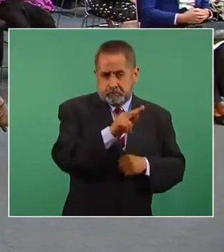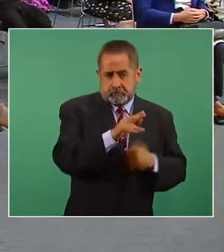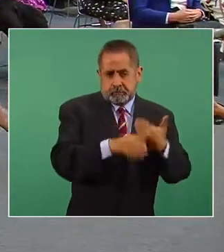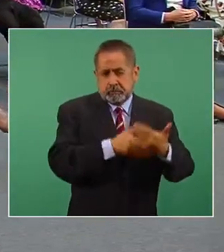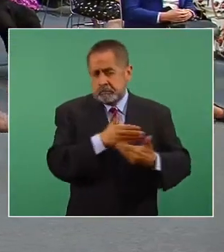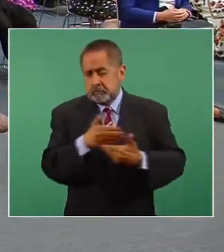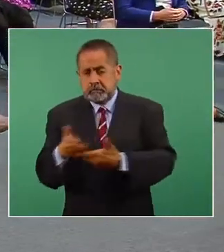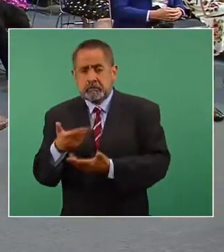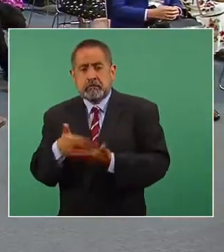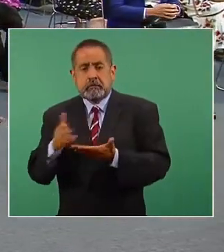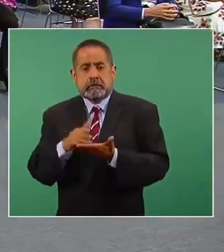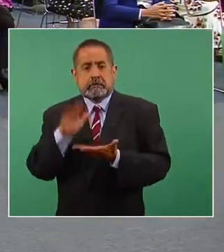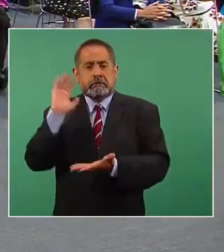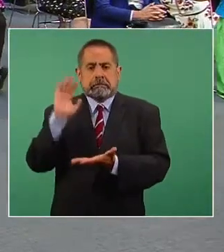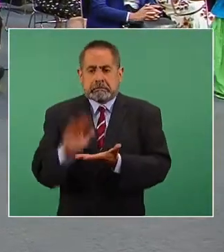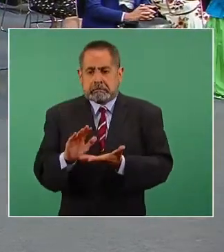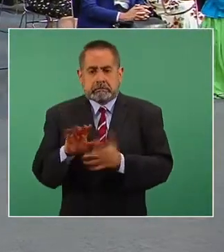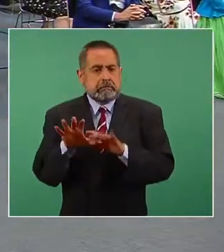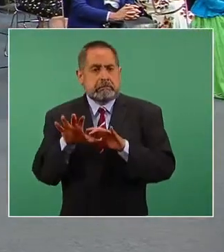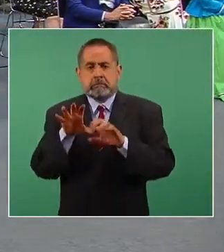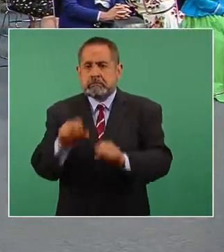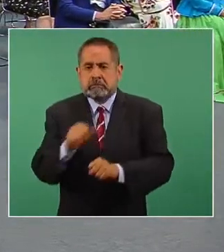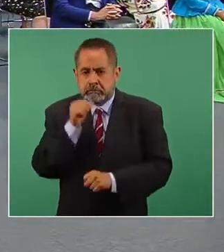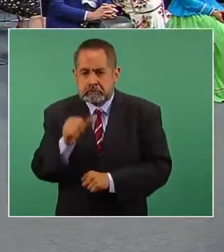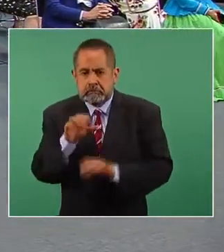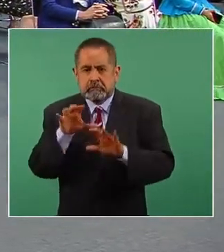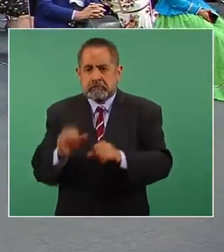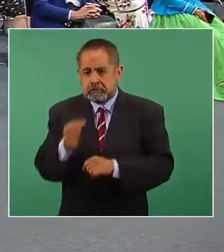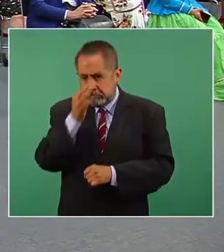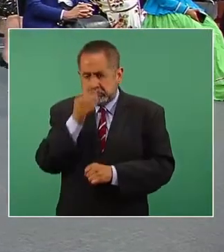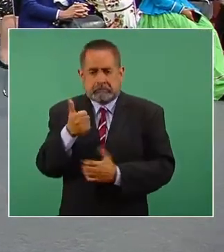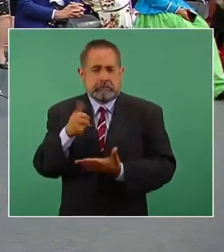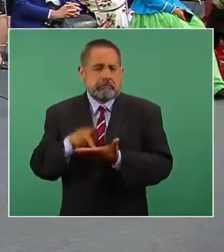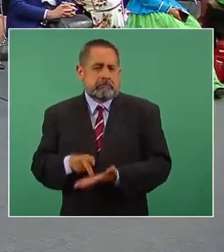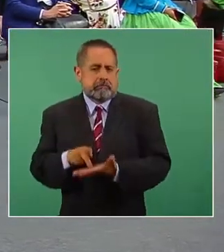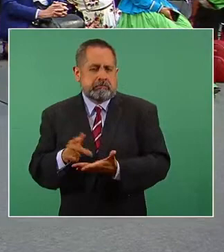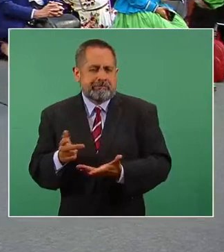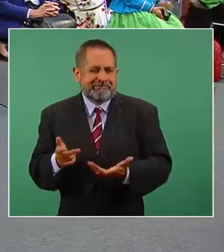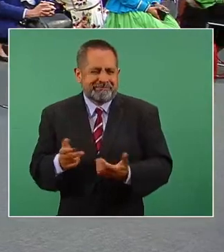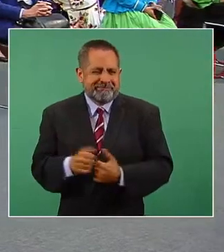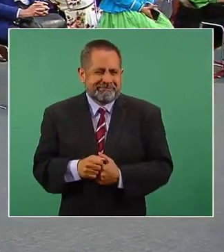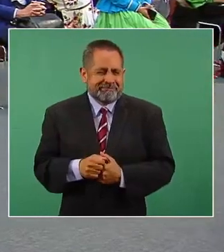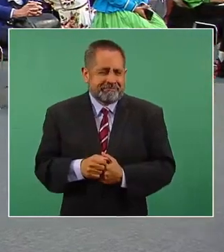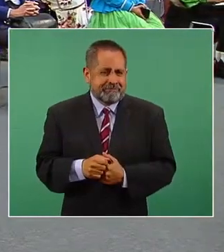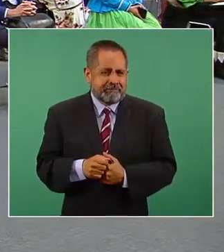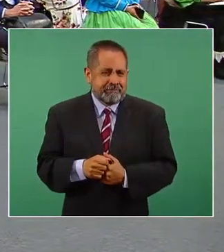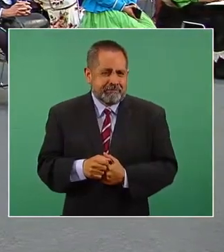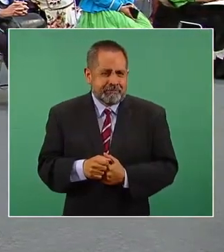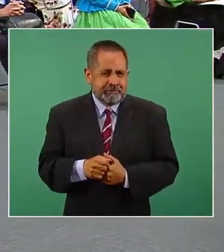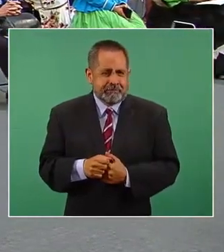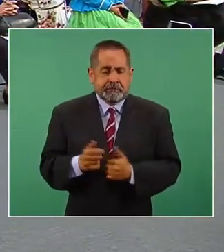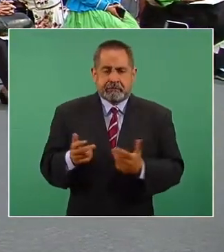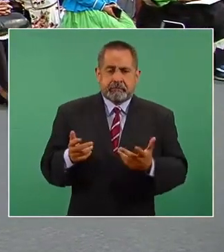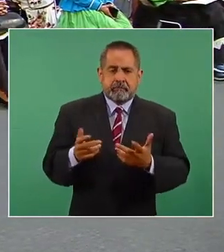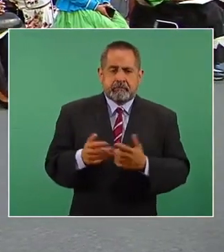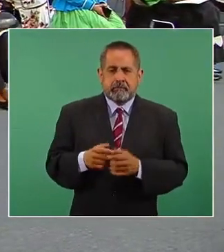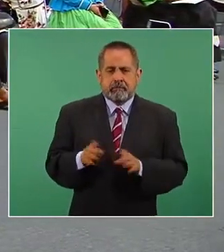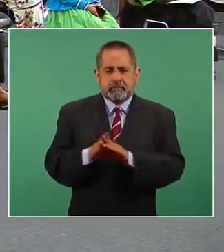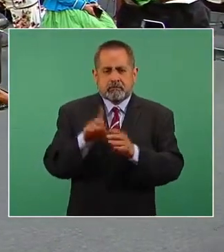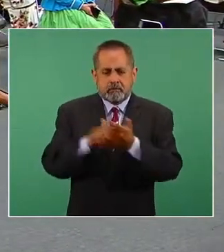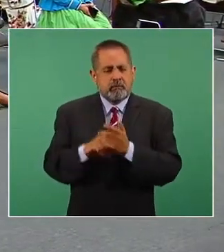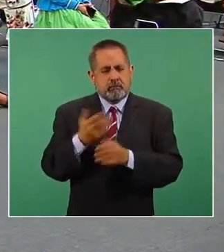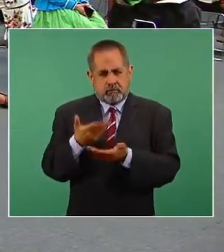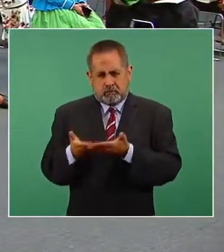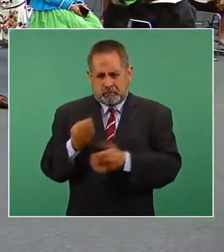a 6 kilos. Pues ya tenemos ahora pues un pequeño